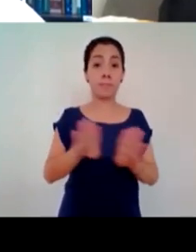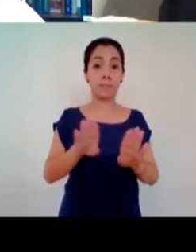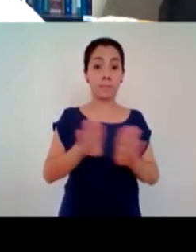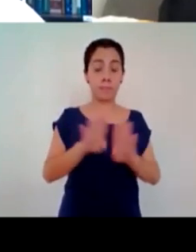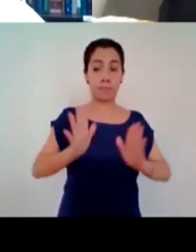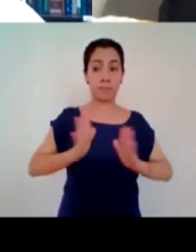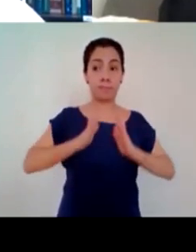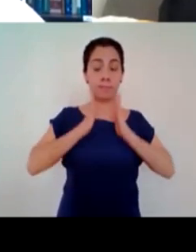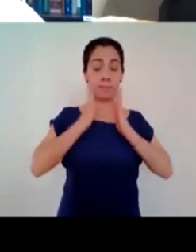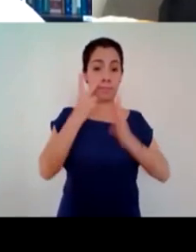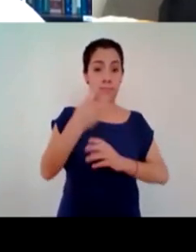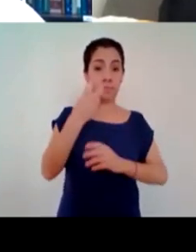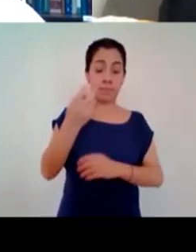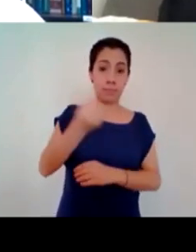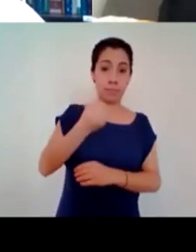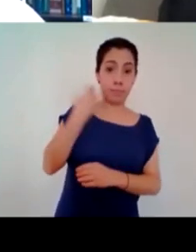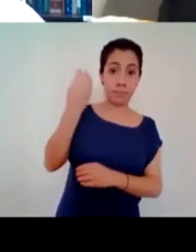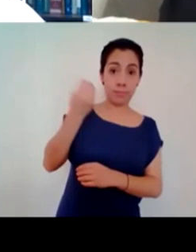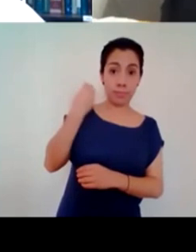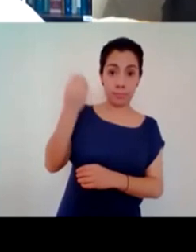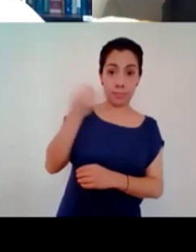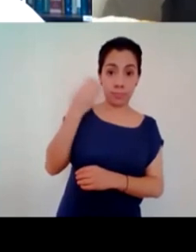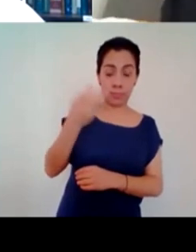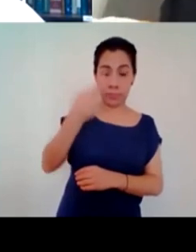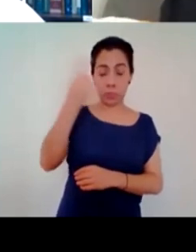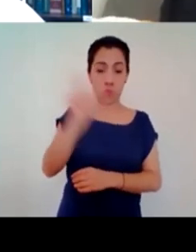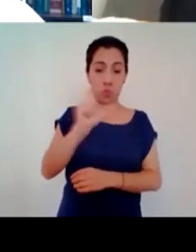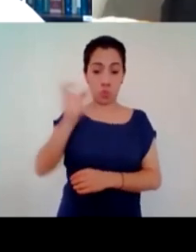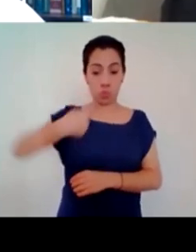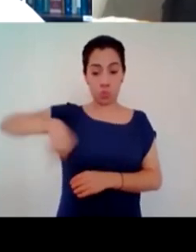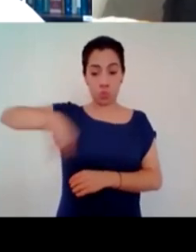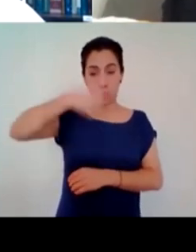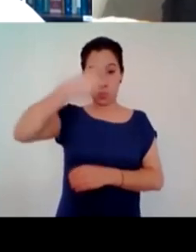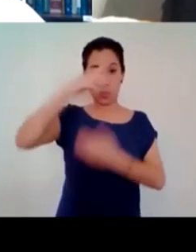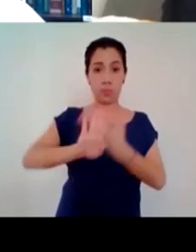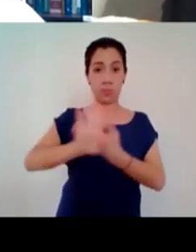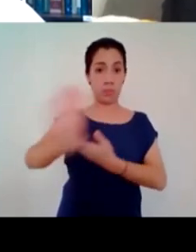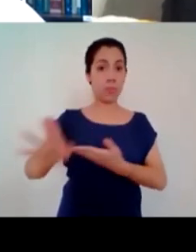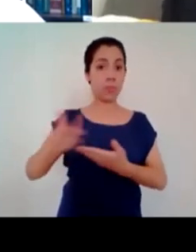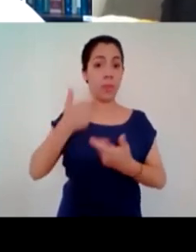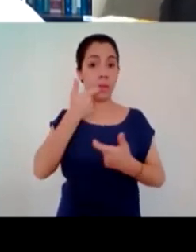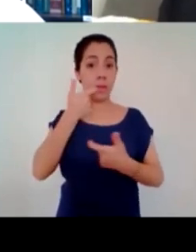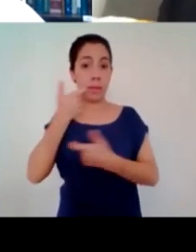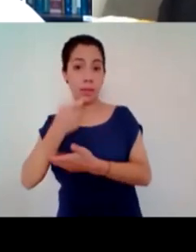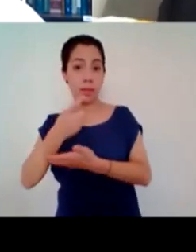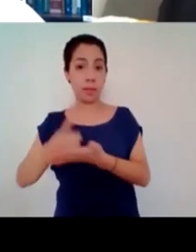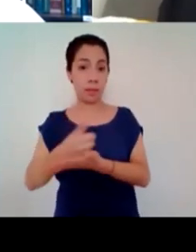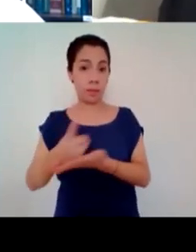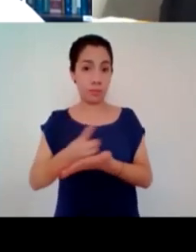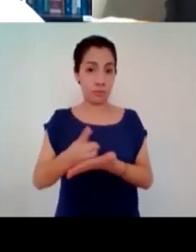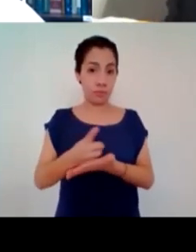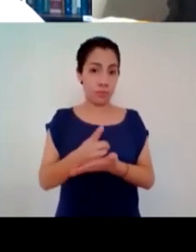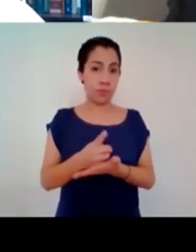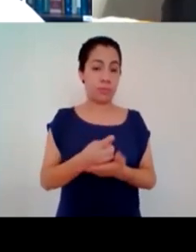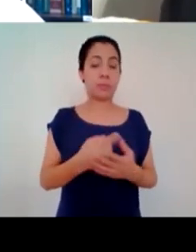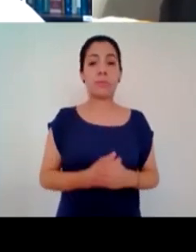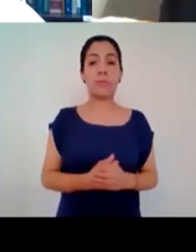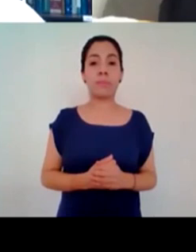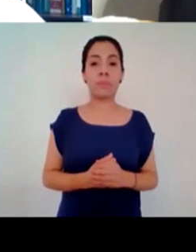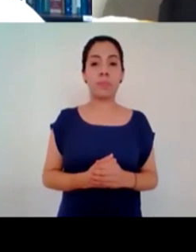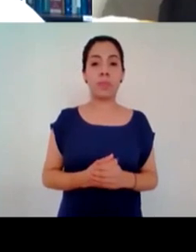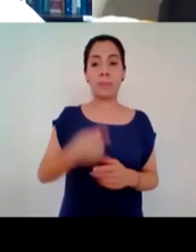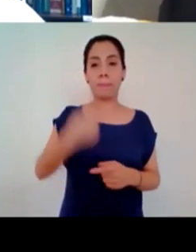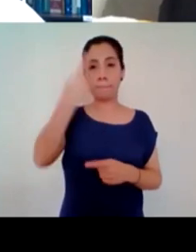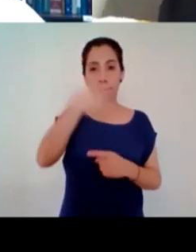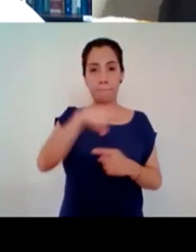Cuando ideamos la Estrategia Nacional para la Prevención de las Adicciones, inicialmente queríamos ponerle al final de esto el mote de para niños,